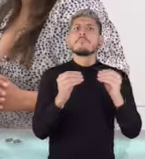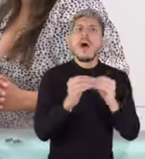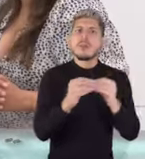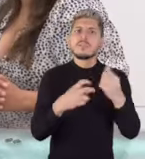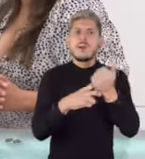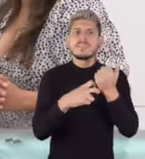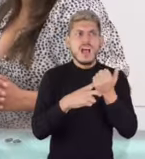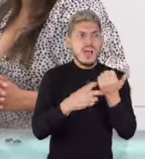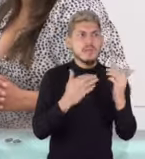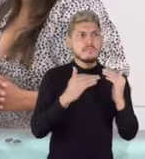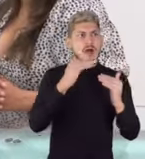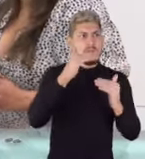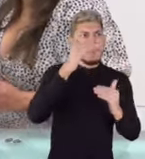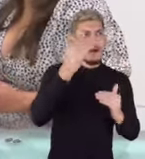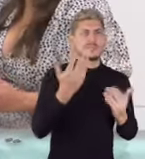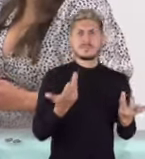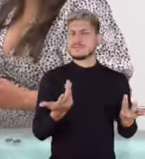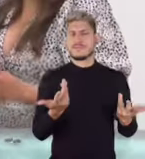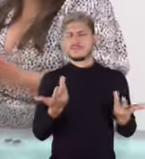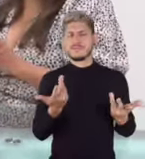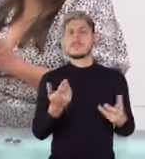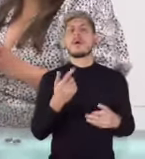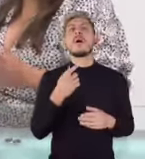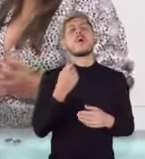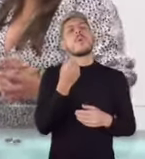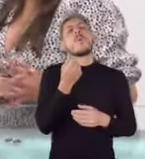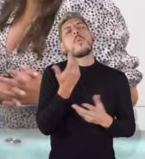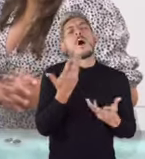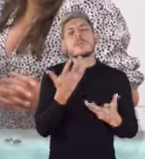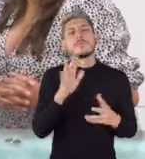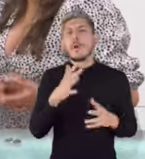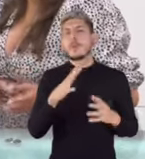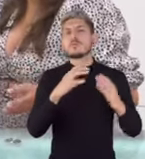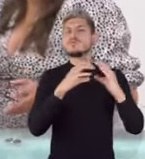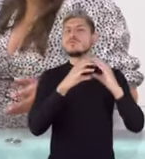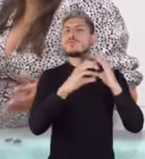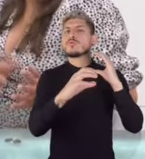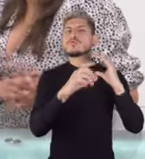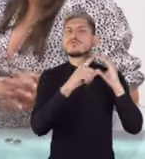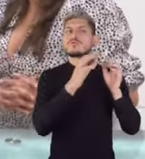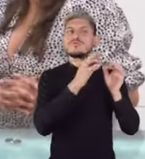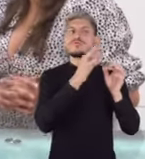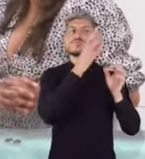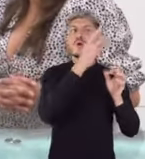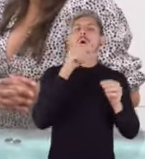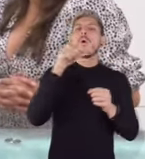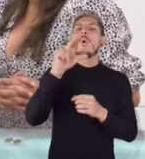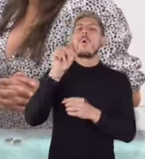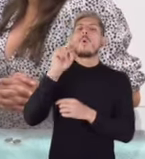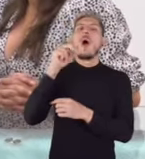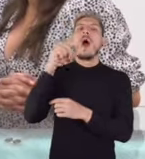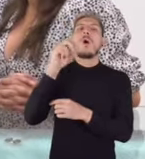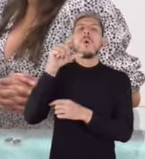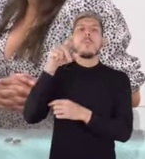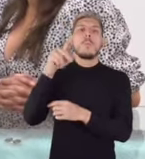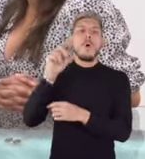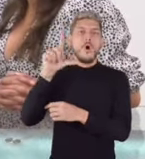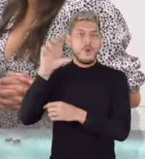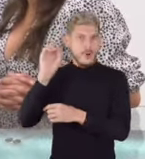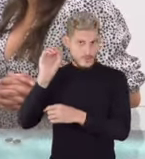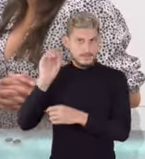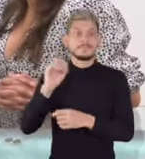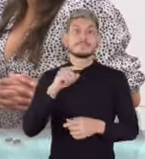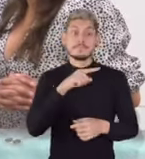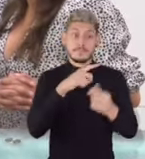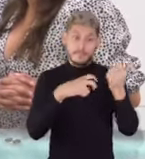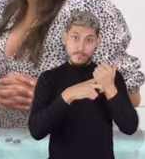el 100%, o sea, es un tema. ¿Cuánto más o menos cuesta el pasaje para quien vive en Huangopolo, por ejemplo? Por ejemplo, bueno, en Huangopolo está la tarifa